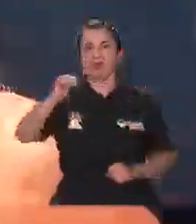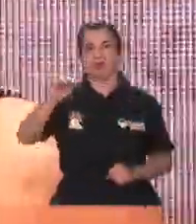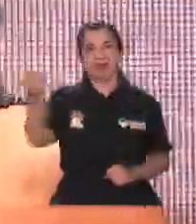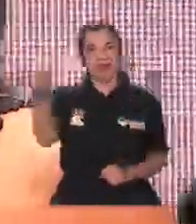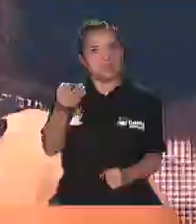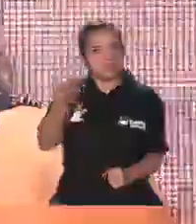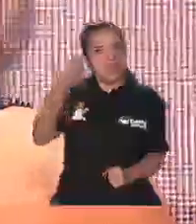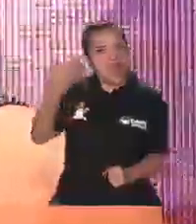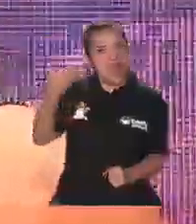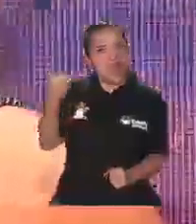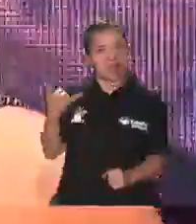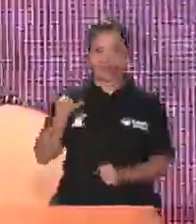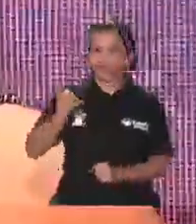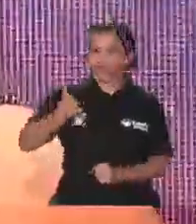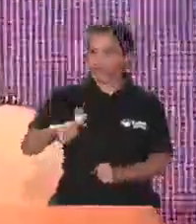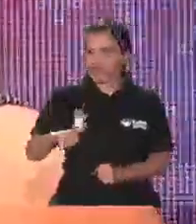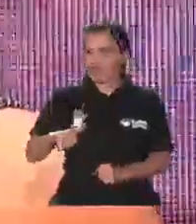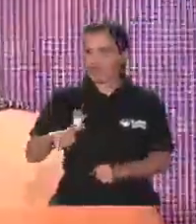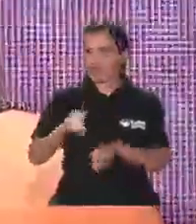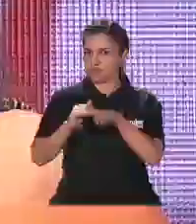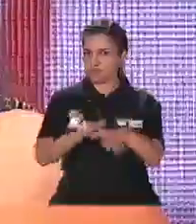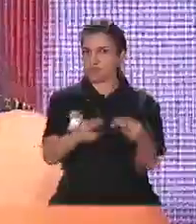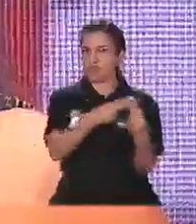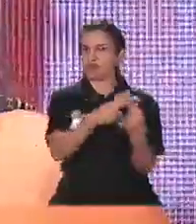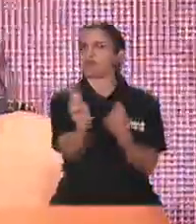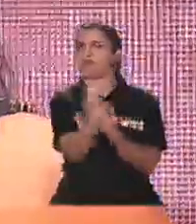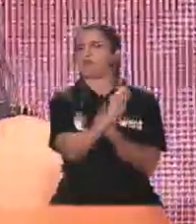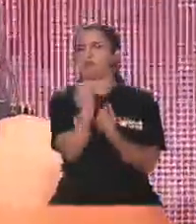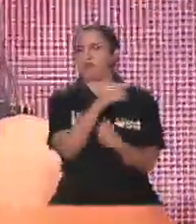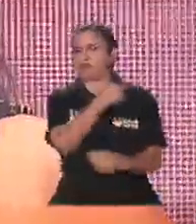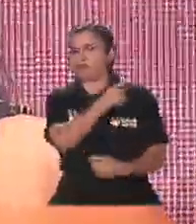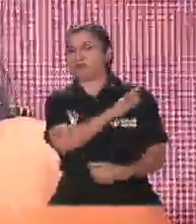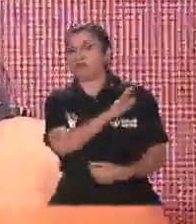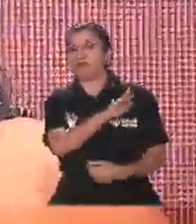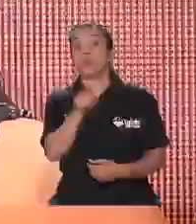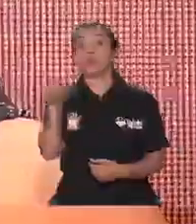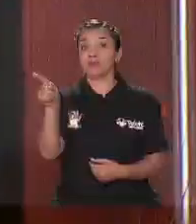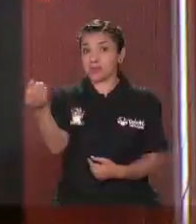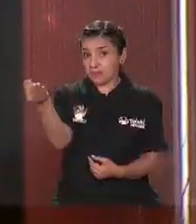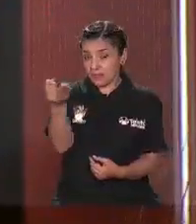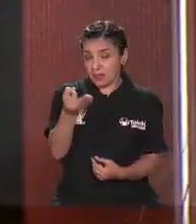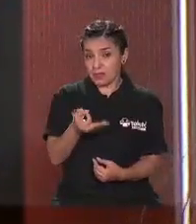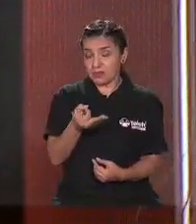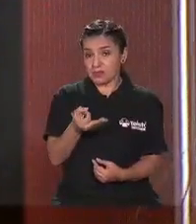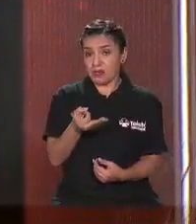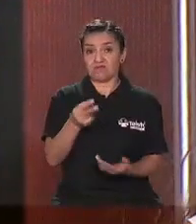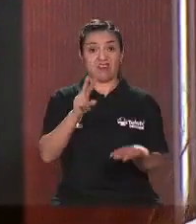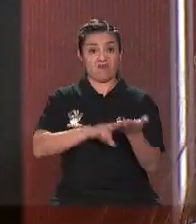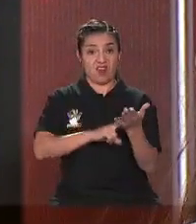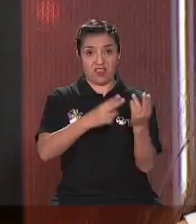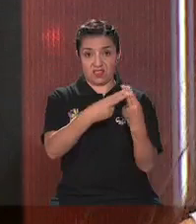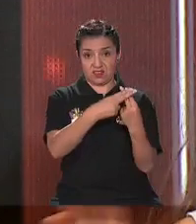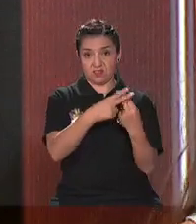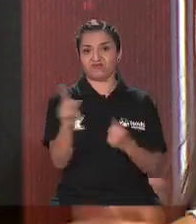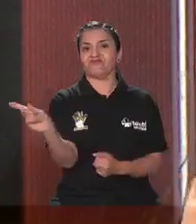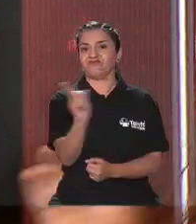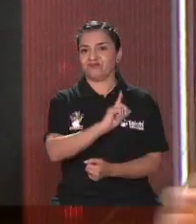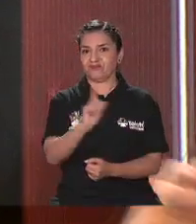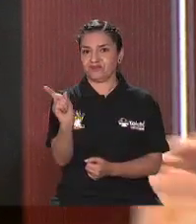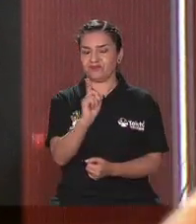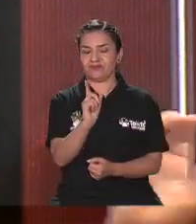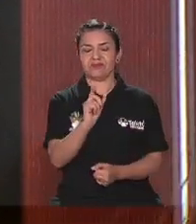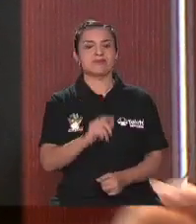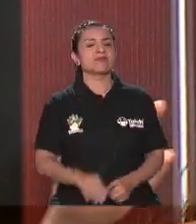las detractoras de la Teletón, usted era una de las que decía que esto no era verdad. Sí,